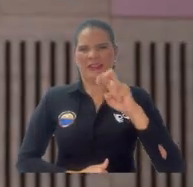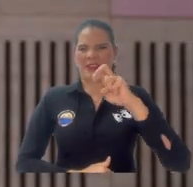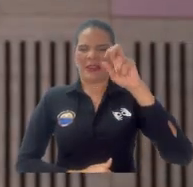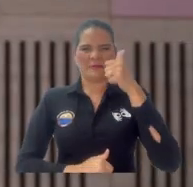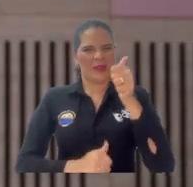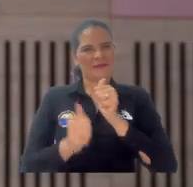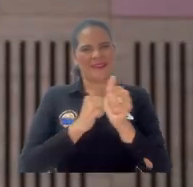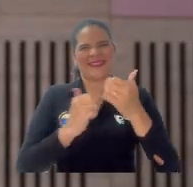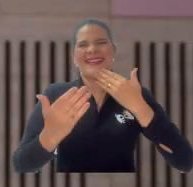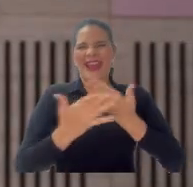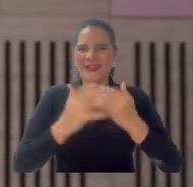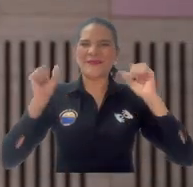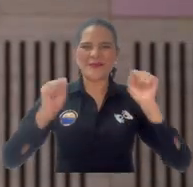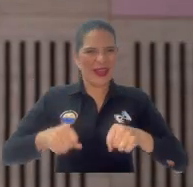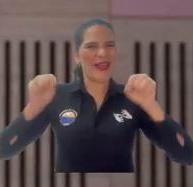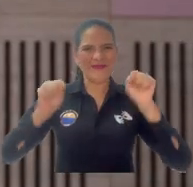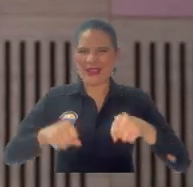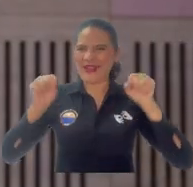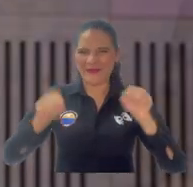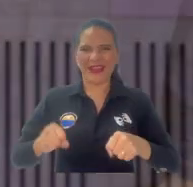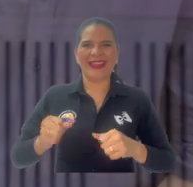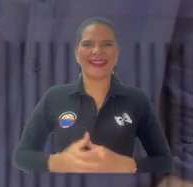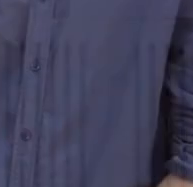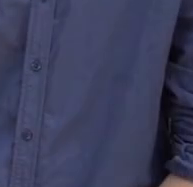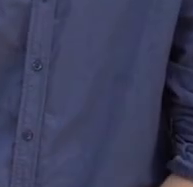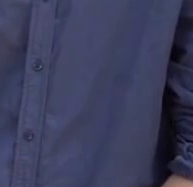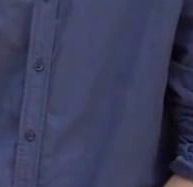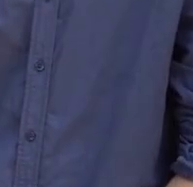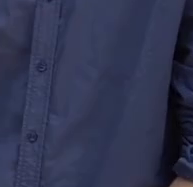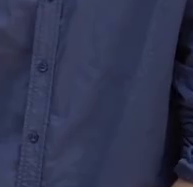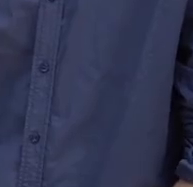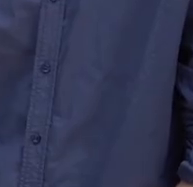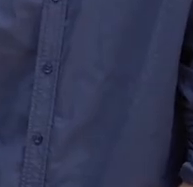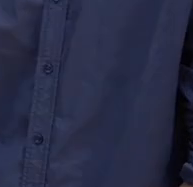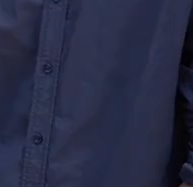buenos niveles. Gracias. Sí se puede, sí se puede.